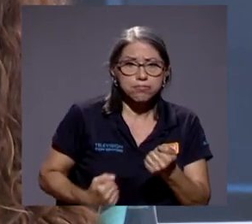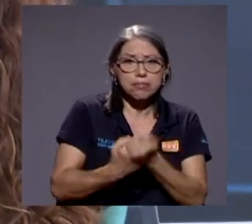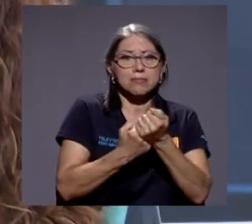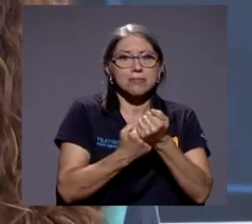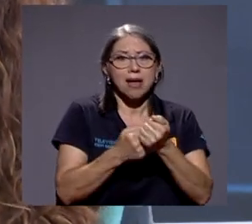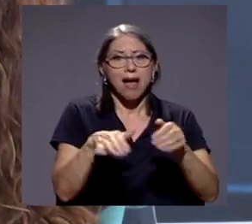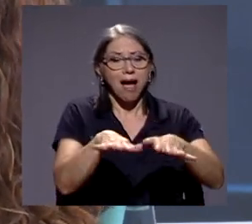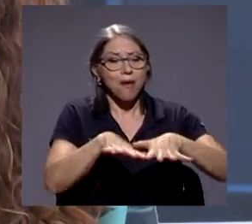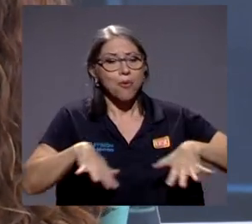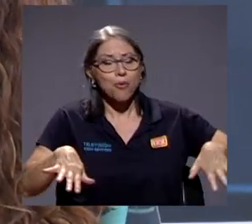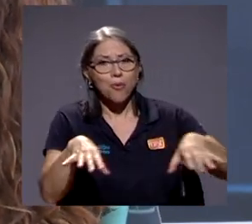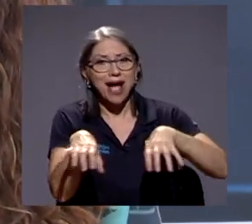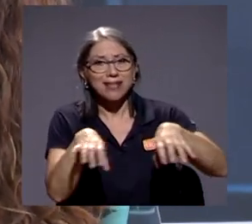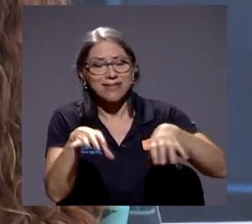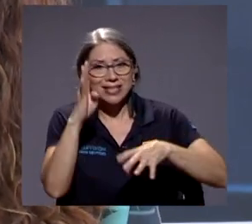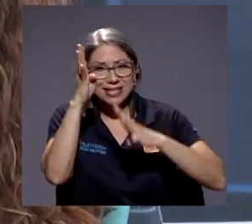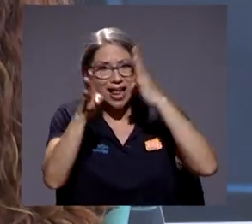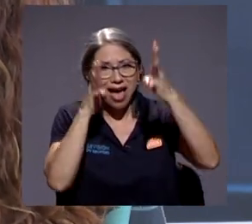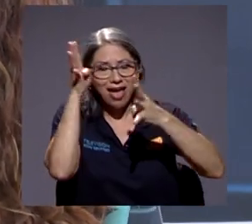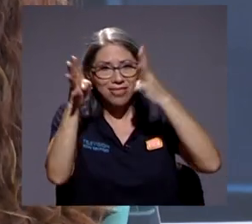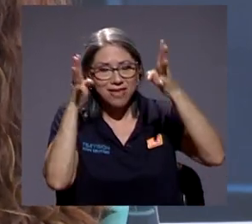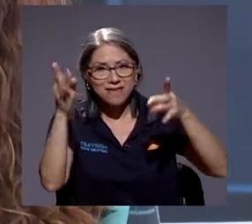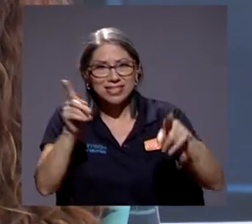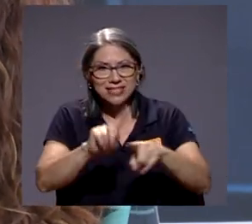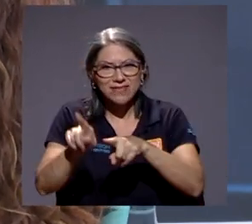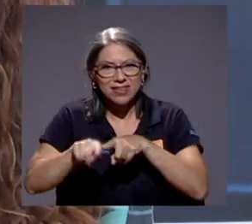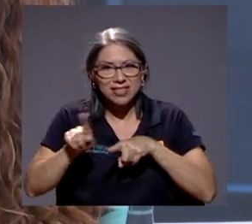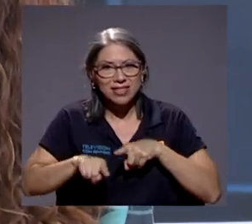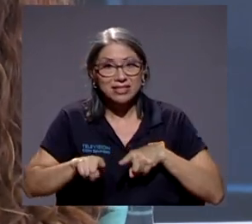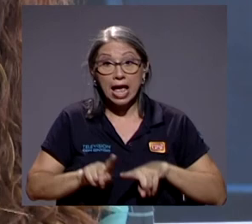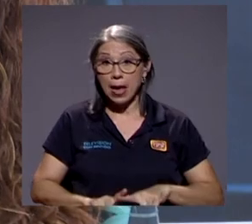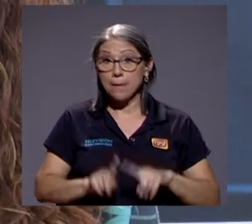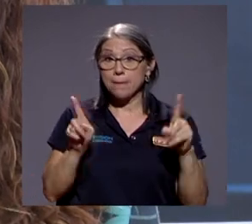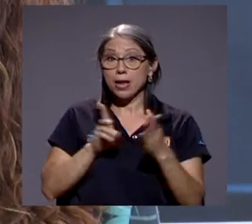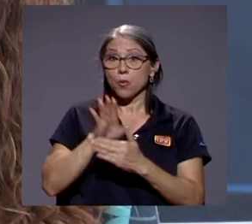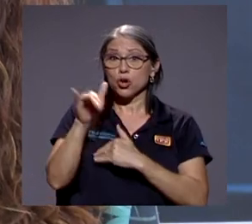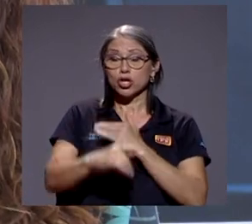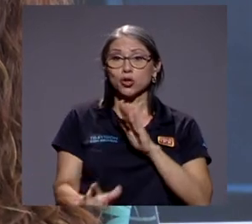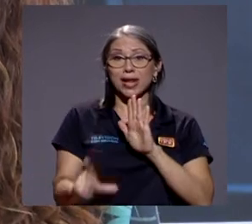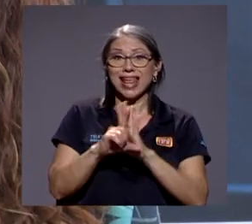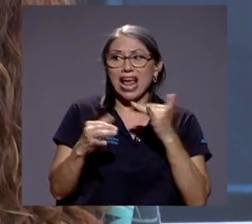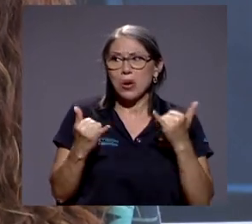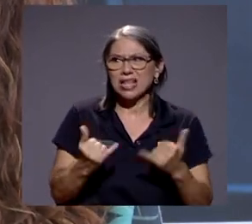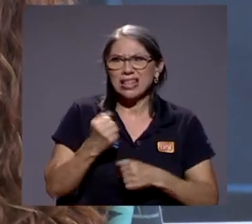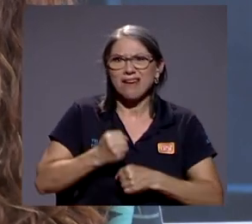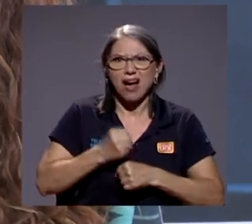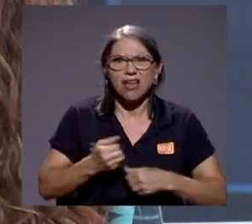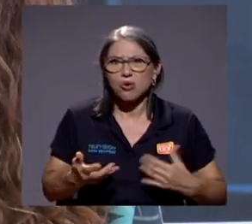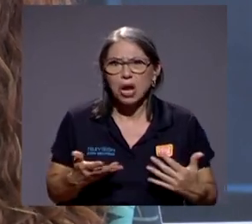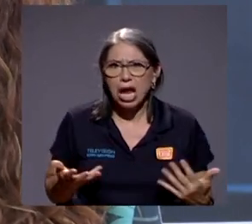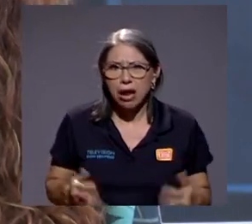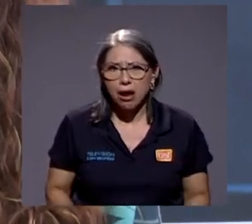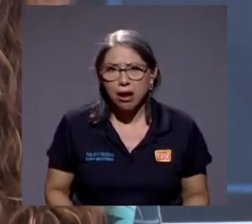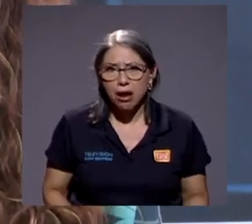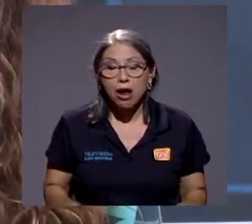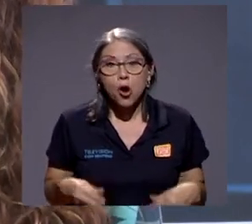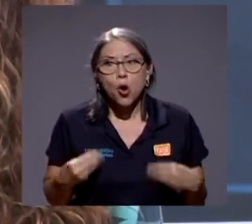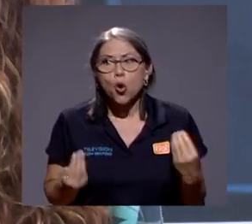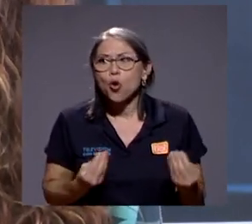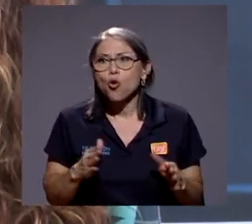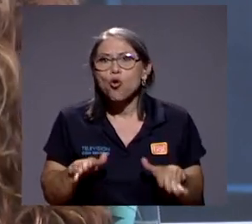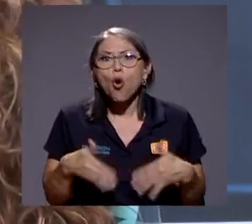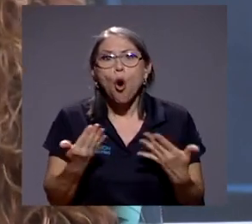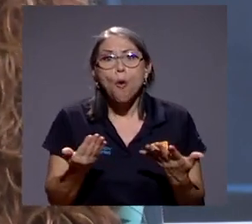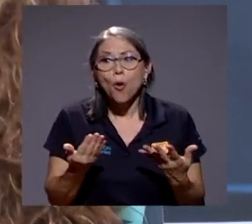etcétera pero en el proyecto básicamente digamos ahorita lo esencial que estamos trabajando es como poder garantizar que los